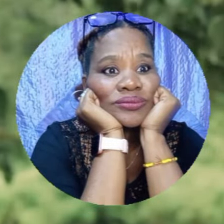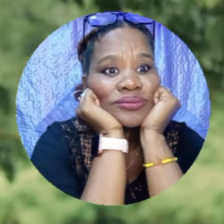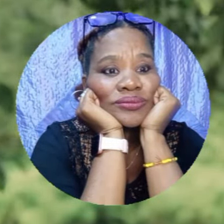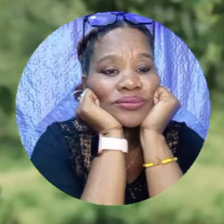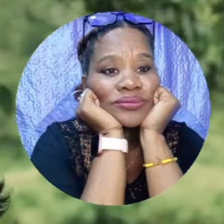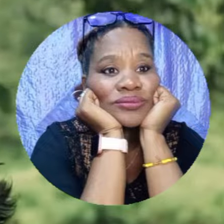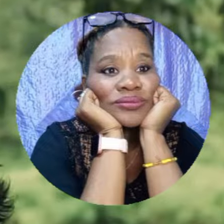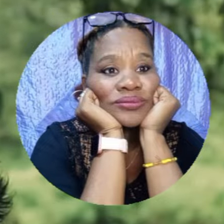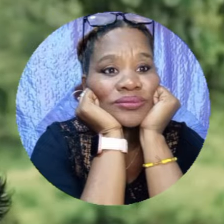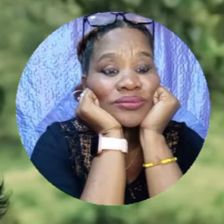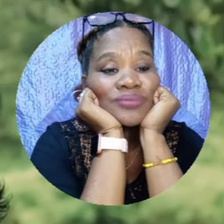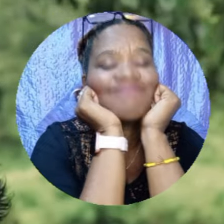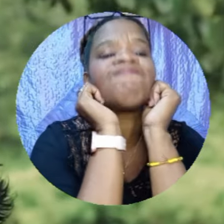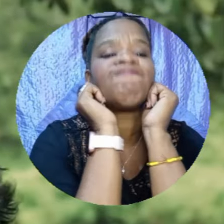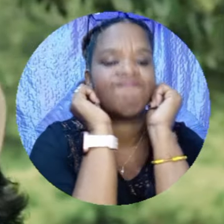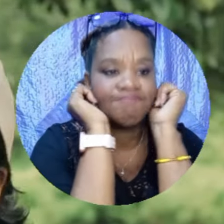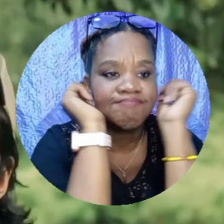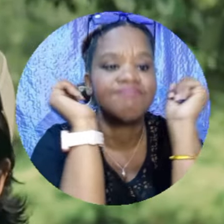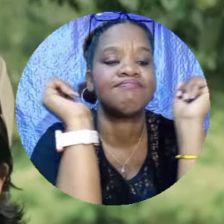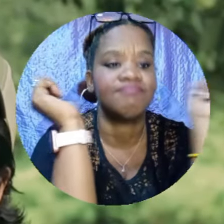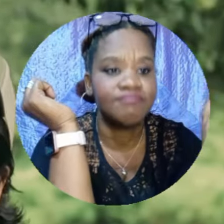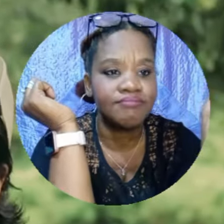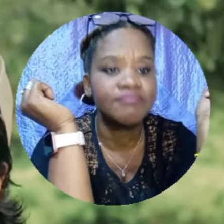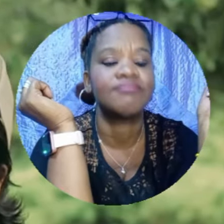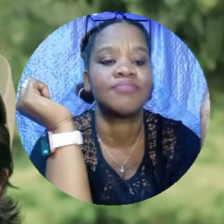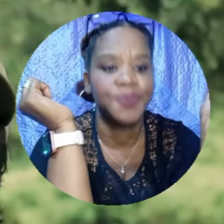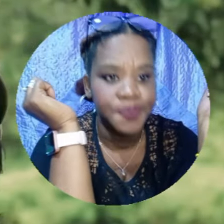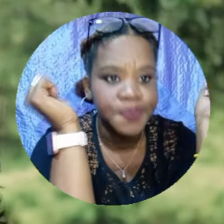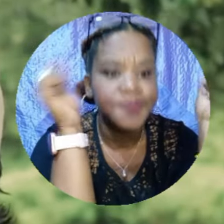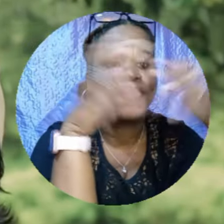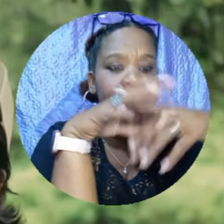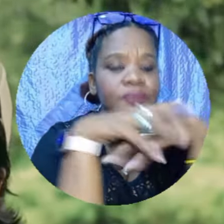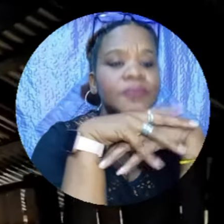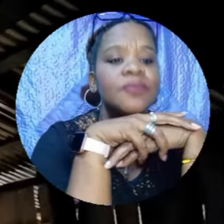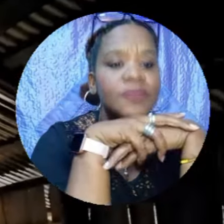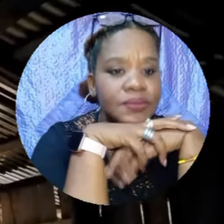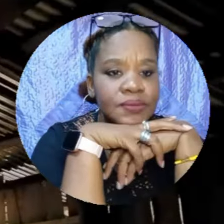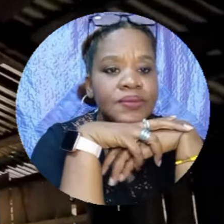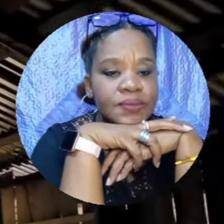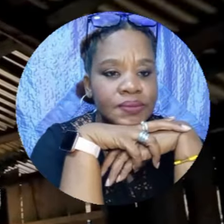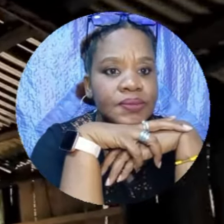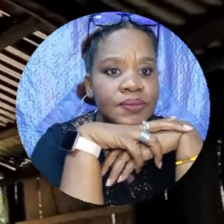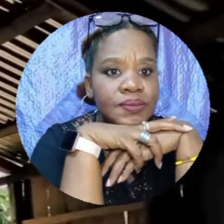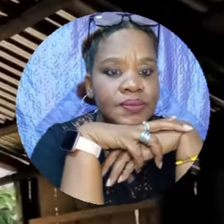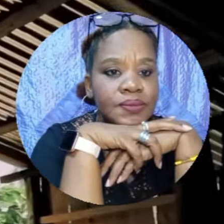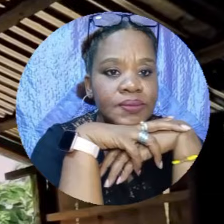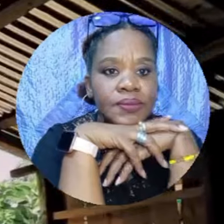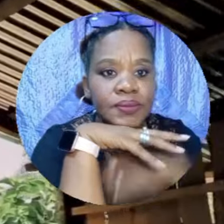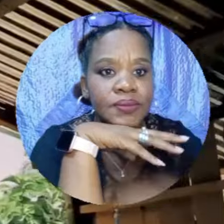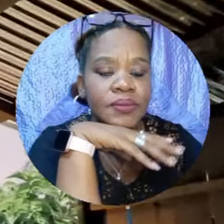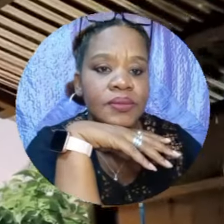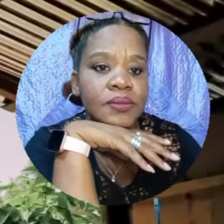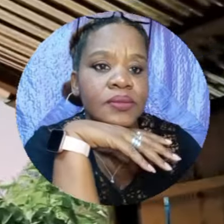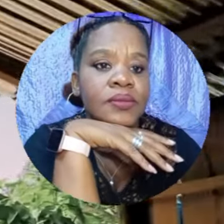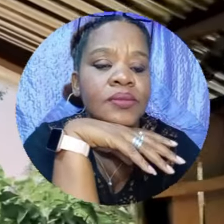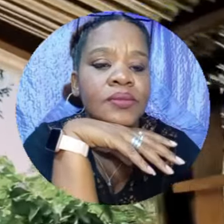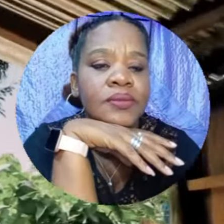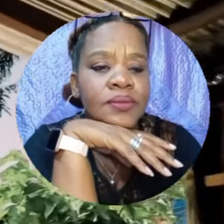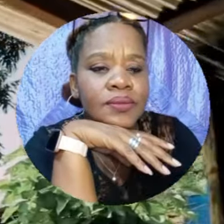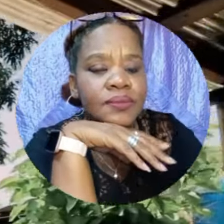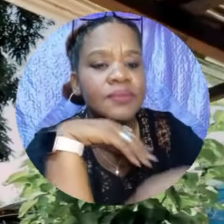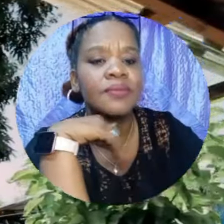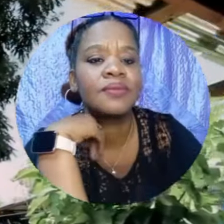la comunidad también para que entiendan que vivimos de Jarabacoa y hay que darle cariño. En el día de hoy yo estaba trabajando en la base y Gary me llama, güey,